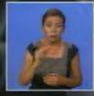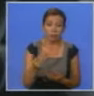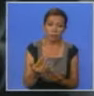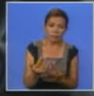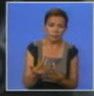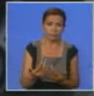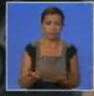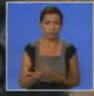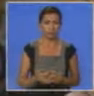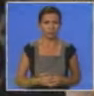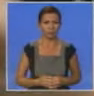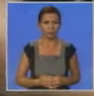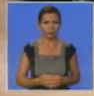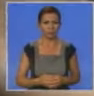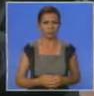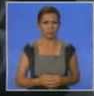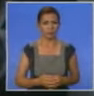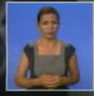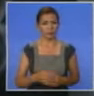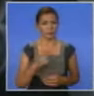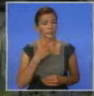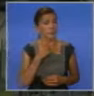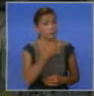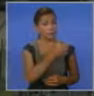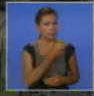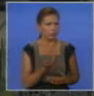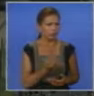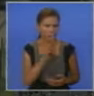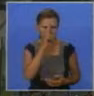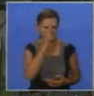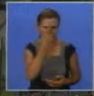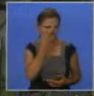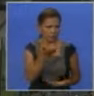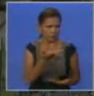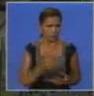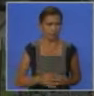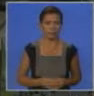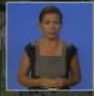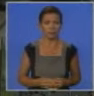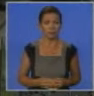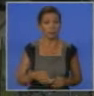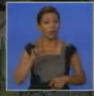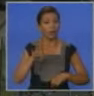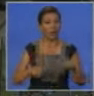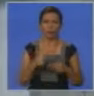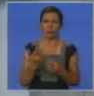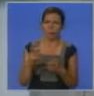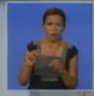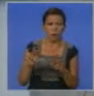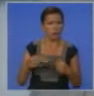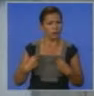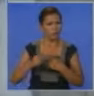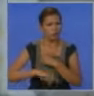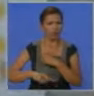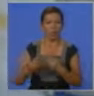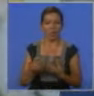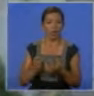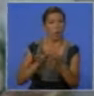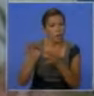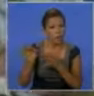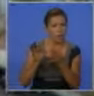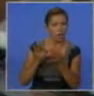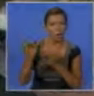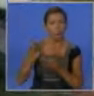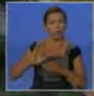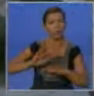eso? Tecnológicamente, señor, está equivocado. Algunos contraventores se resisten a ser sancionados, tratan de explicar a la